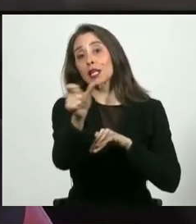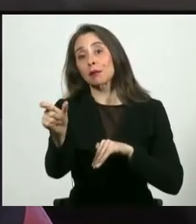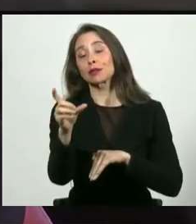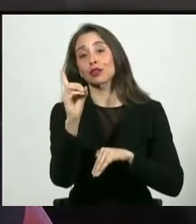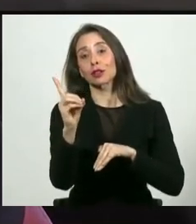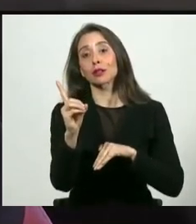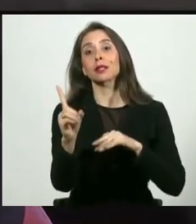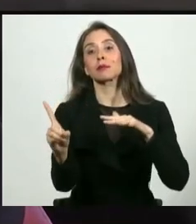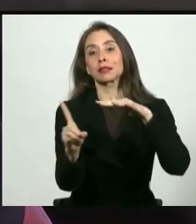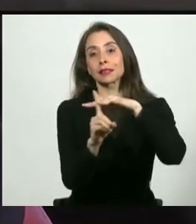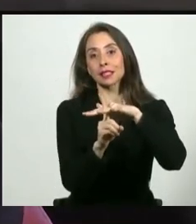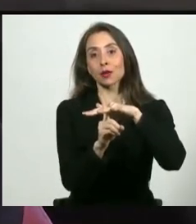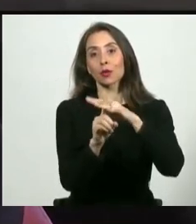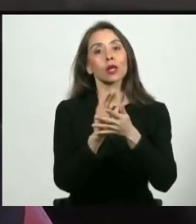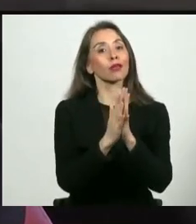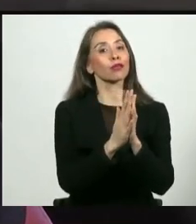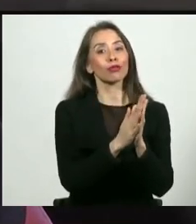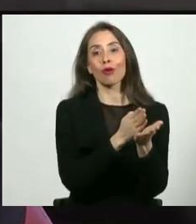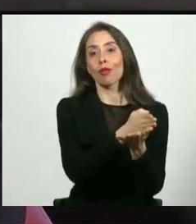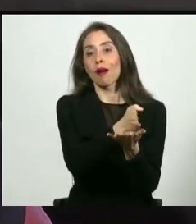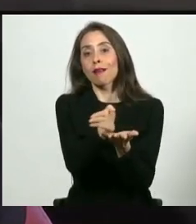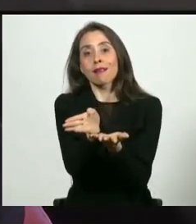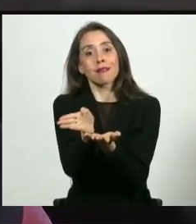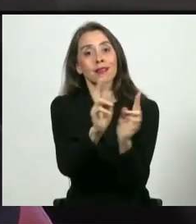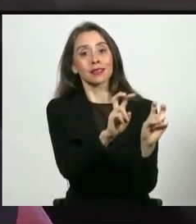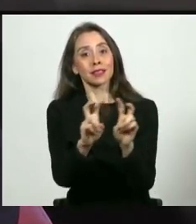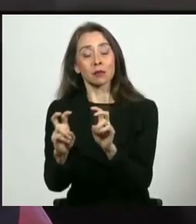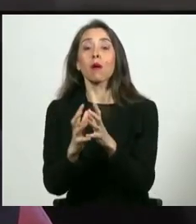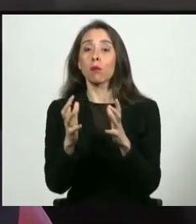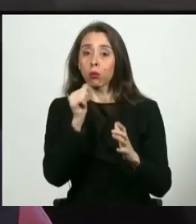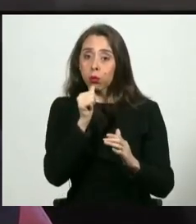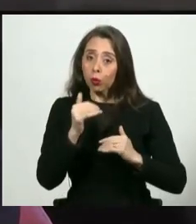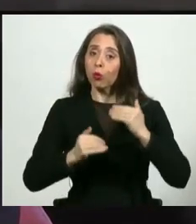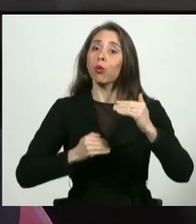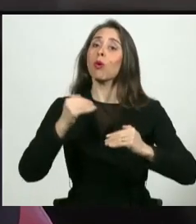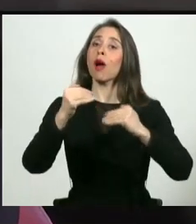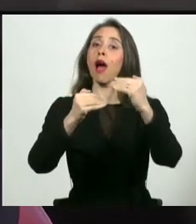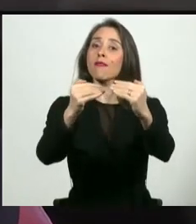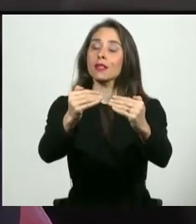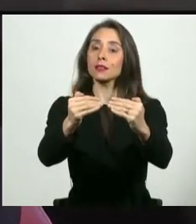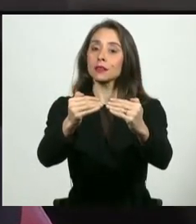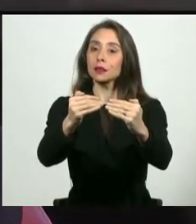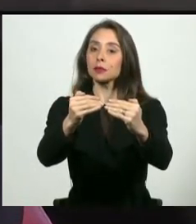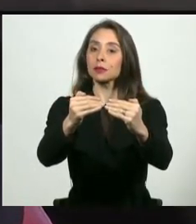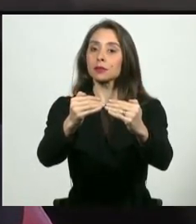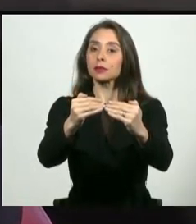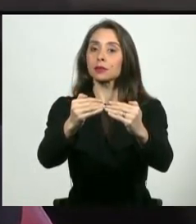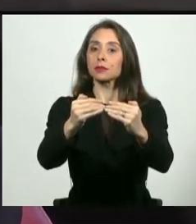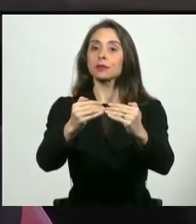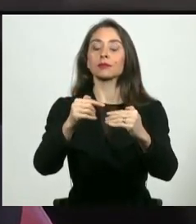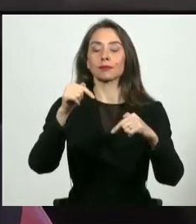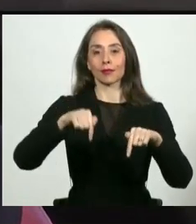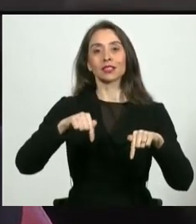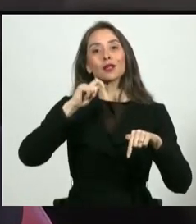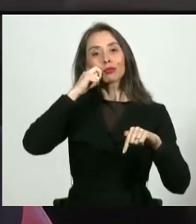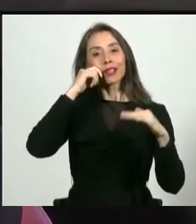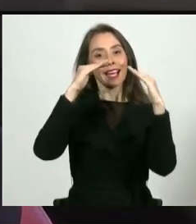con discapacidad en todos los ámbitos. Hay mucho para avanzar. Y la casa que nos